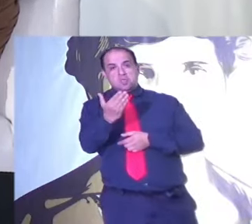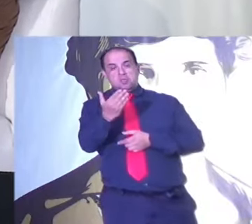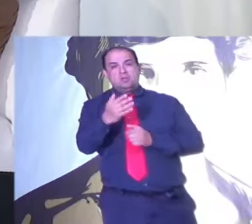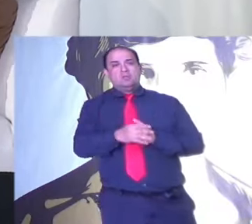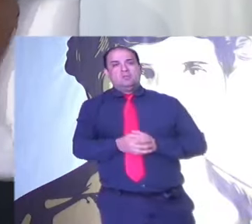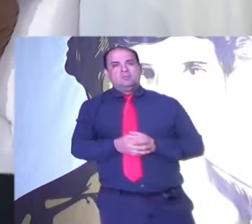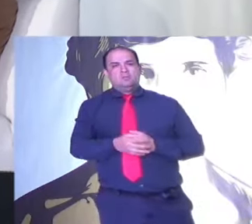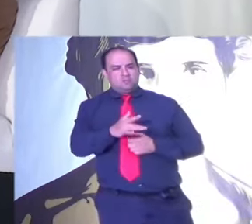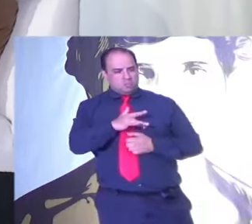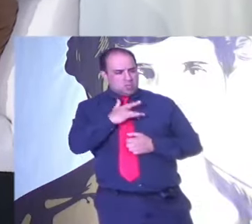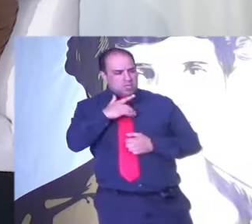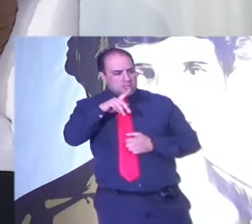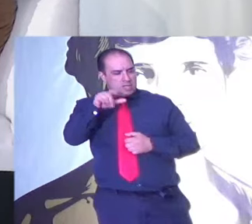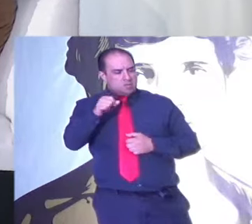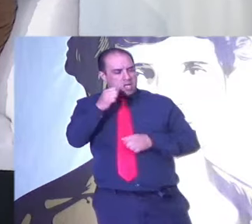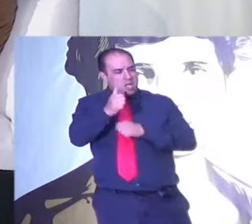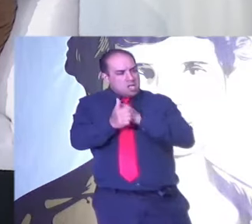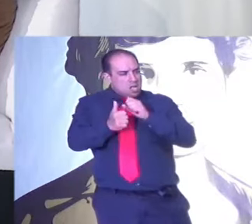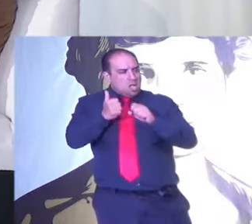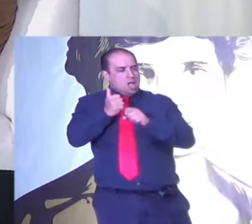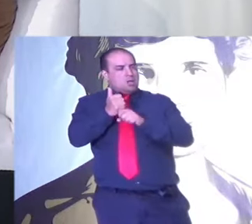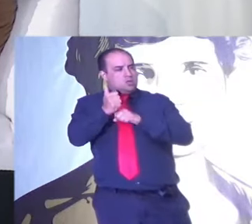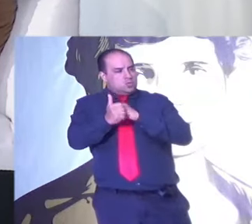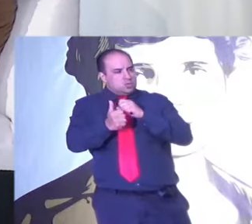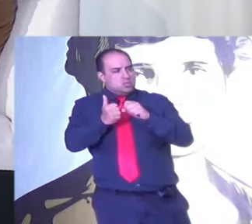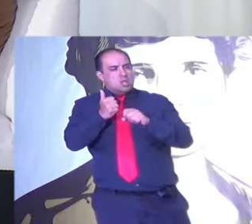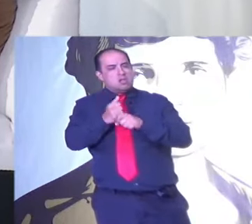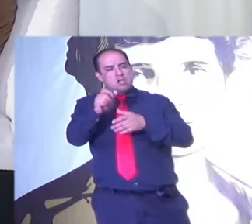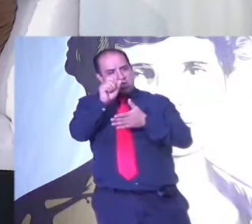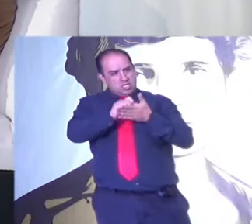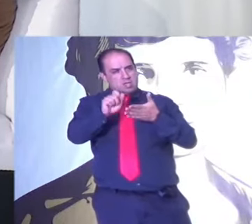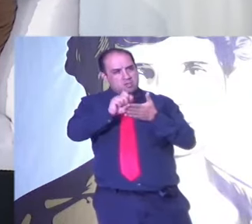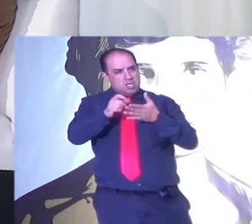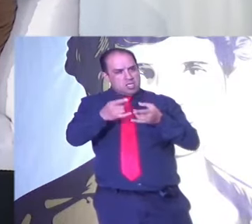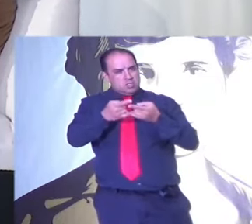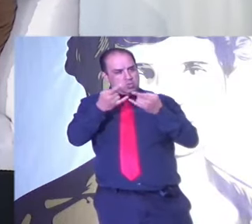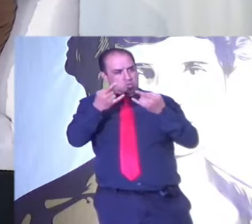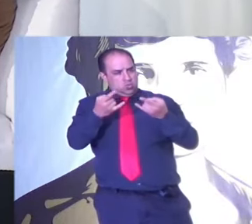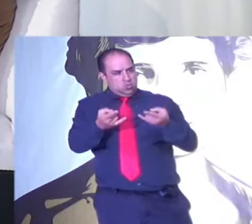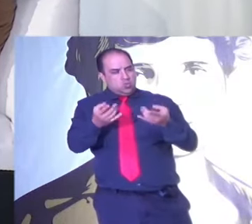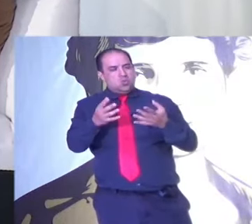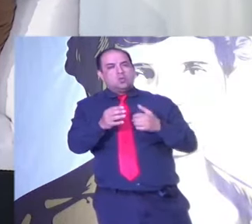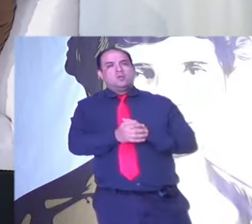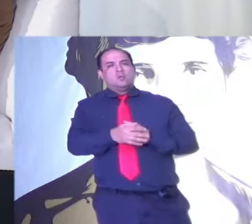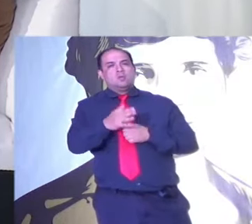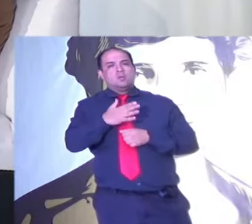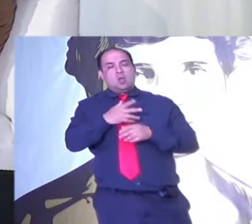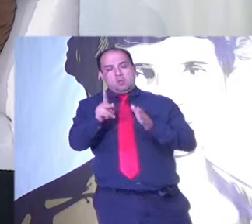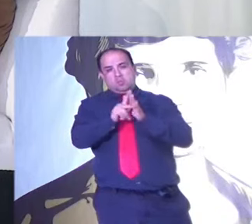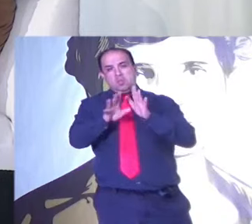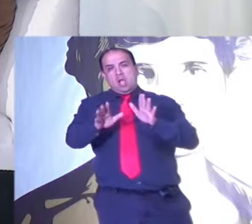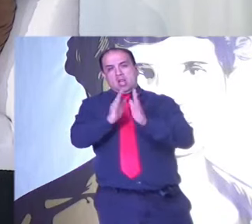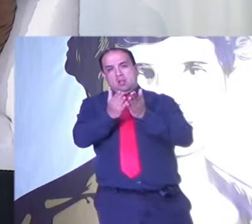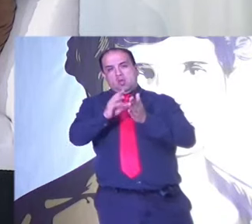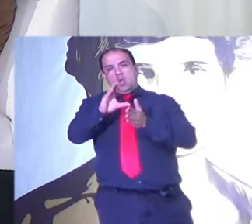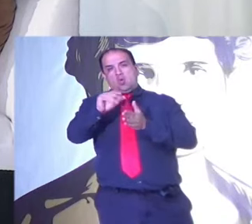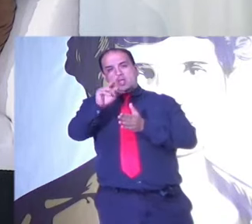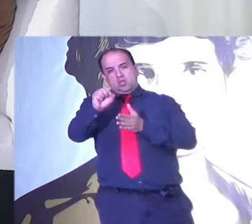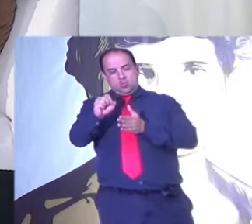sentí que después de tantos años de talleres de creación literaria, si yo iba a publicar un libro de cuentos, ese libro tenía